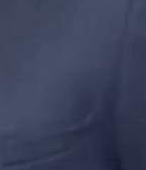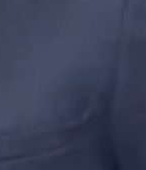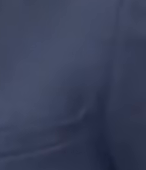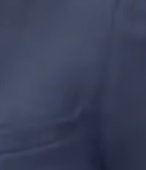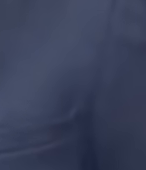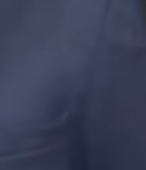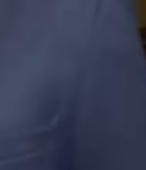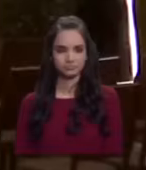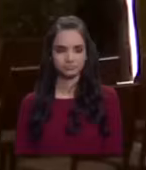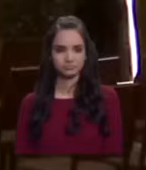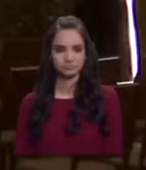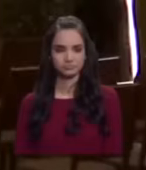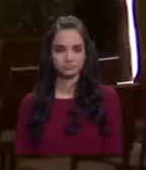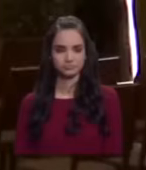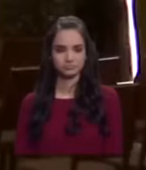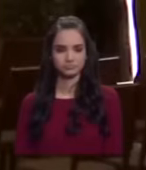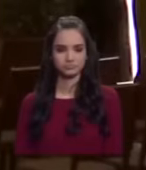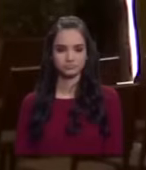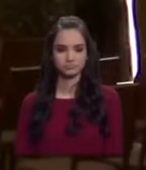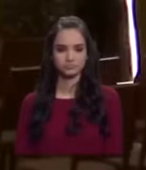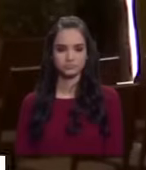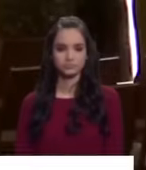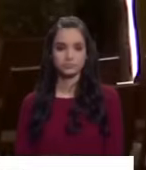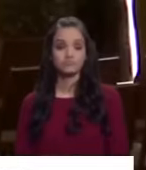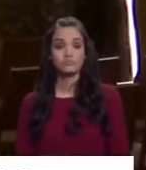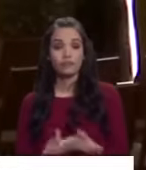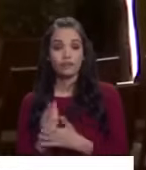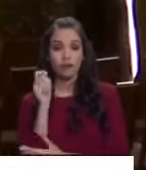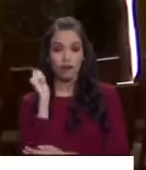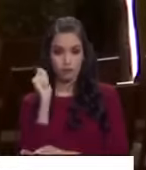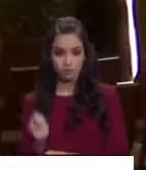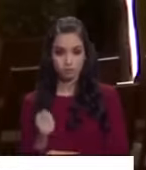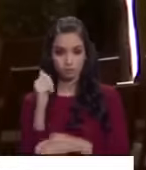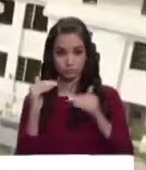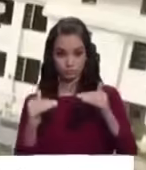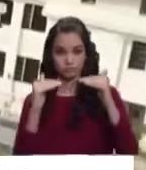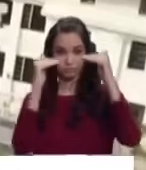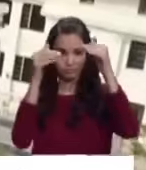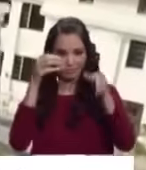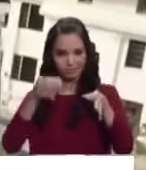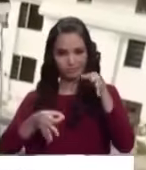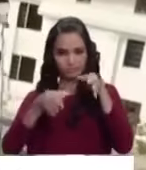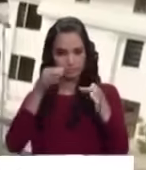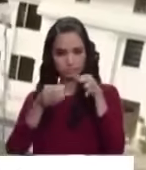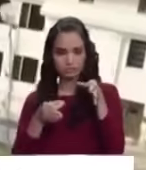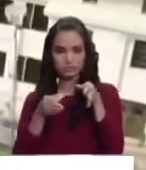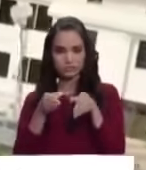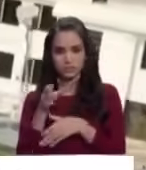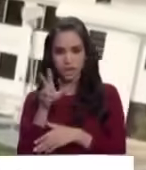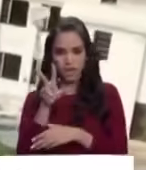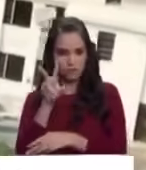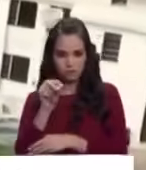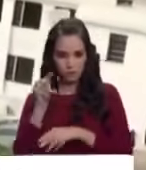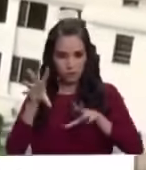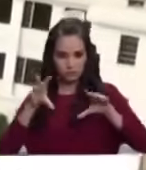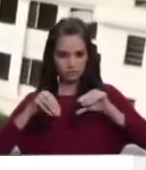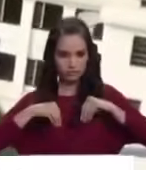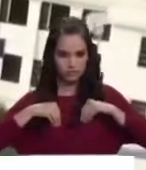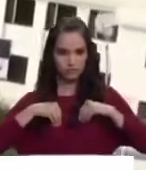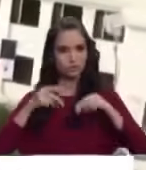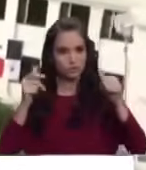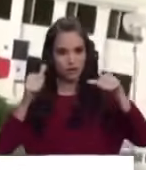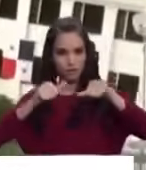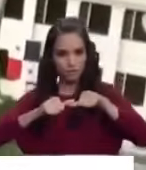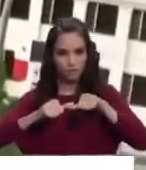pues conocida esta decisión por parte del pleno de la Corte Suprema de Justicia el expresidente Ricardo martinelli eh ha emitido ya sus reacciones lo primero que ha